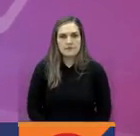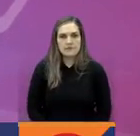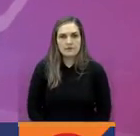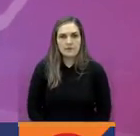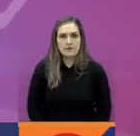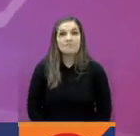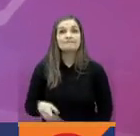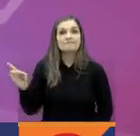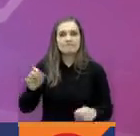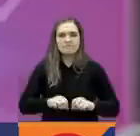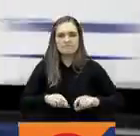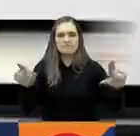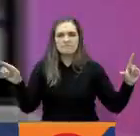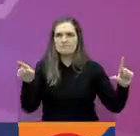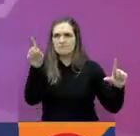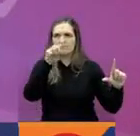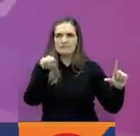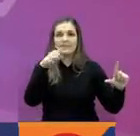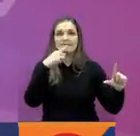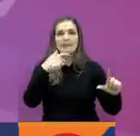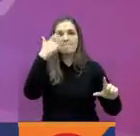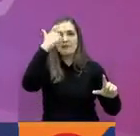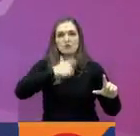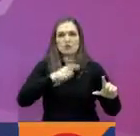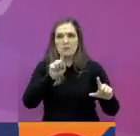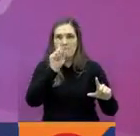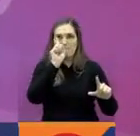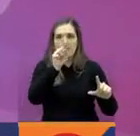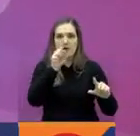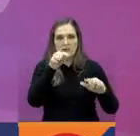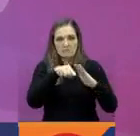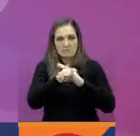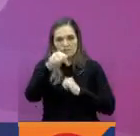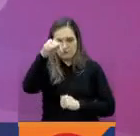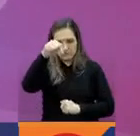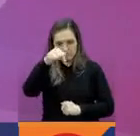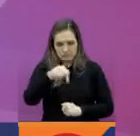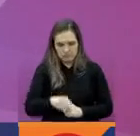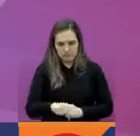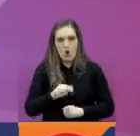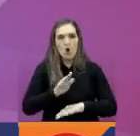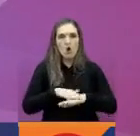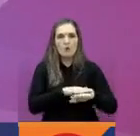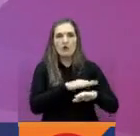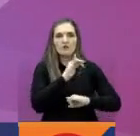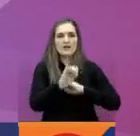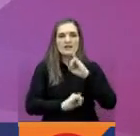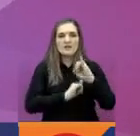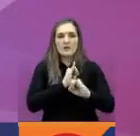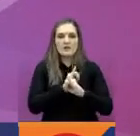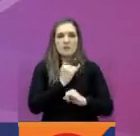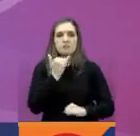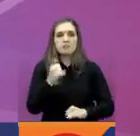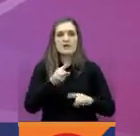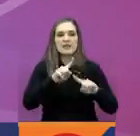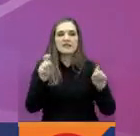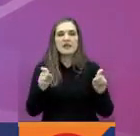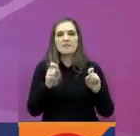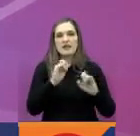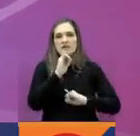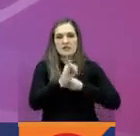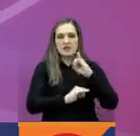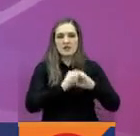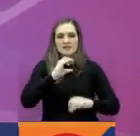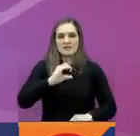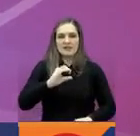www.agenciapublicaempleo.sena.edu.co. Allí debe dar clic sobre la sección Personas y luego ingresar a la parte inferior a Convocatorias Internacionales y escoger la oferta